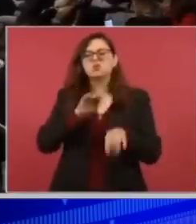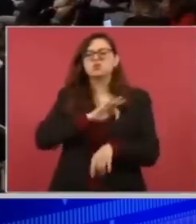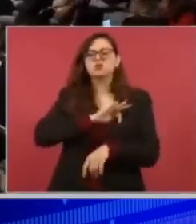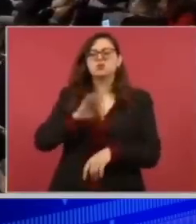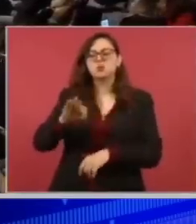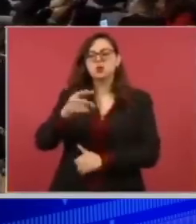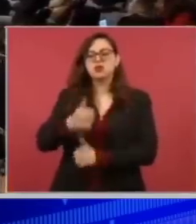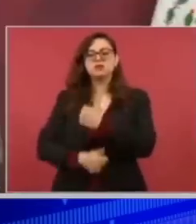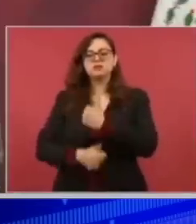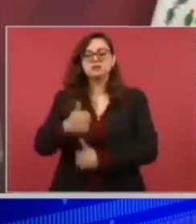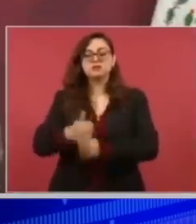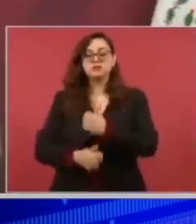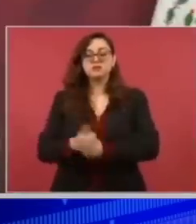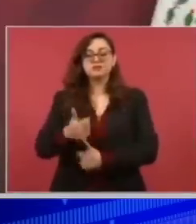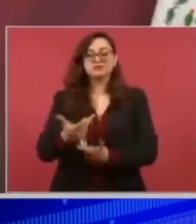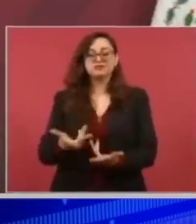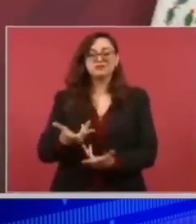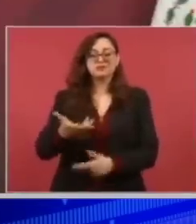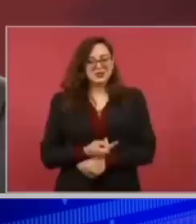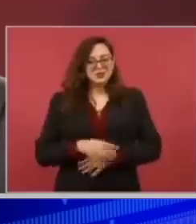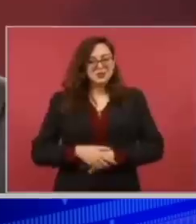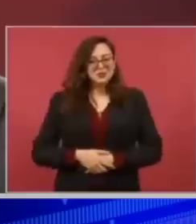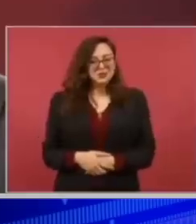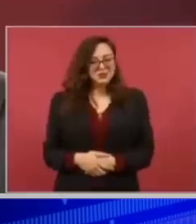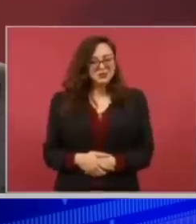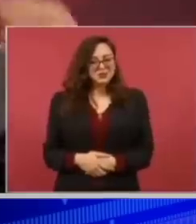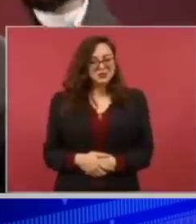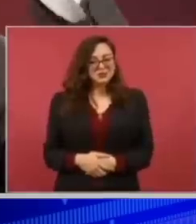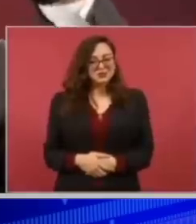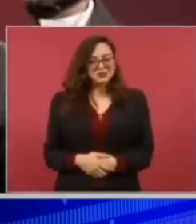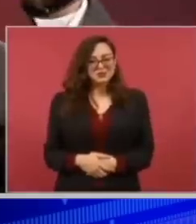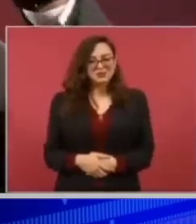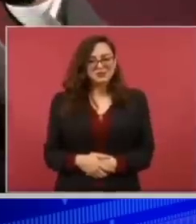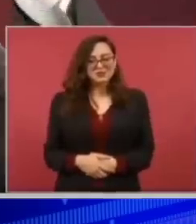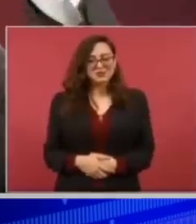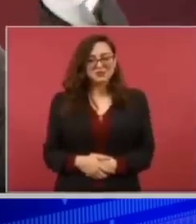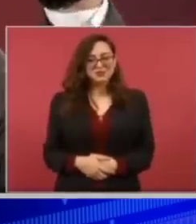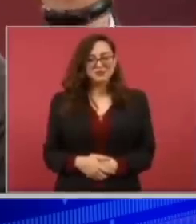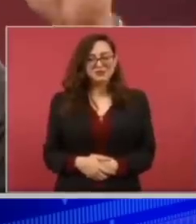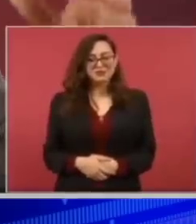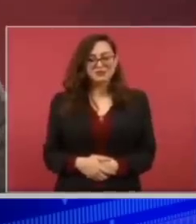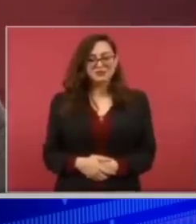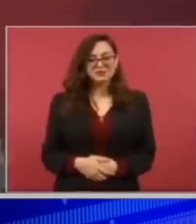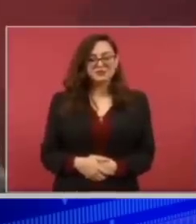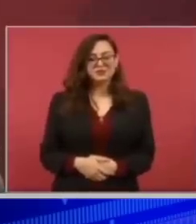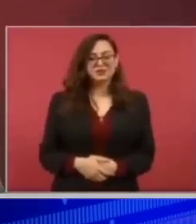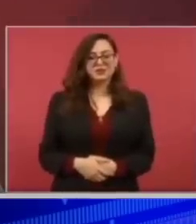se los pidió el presidente de ese entonces que se vayan este